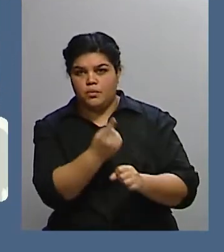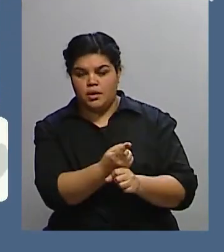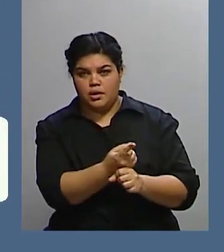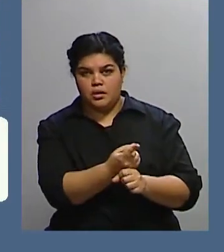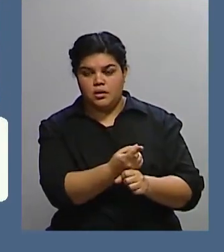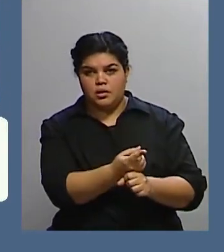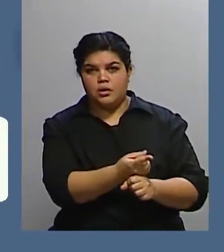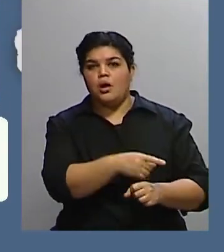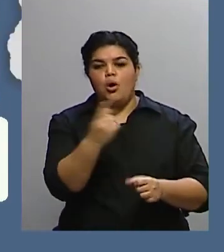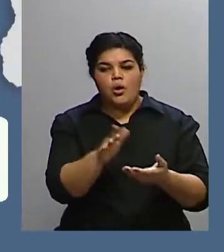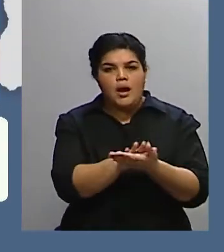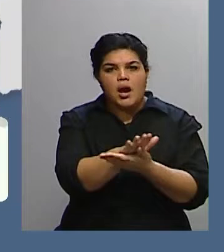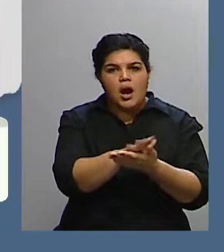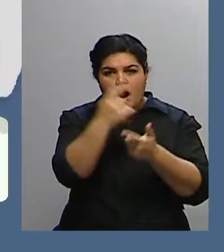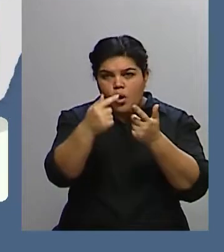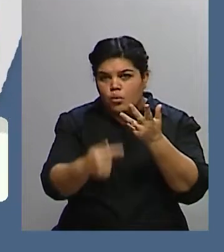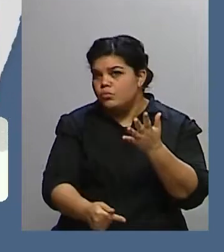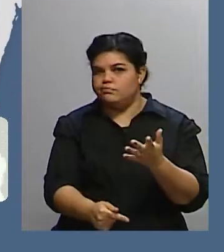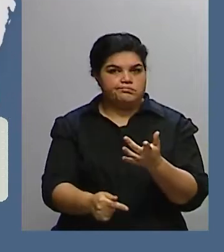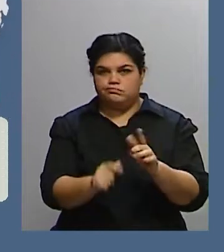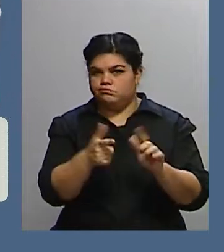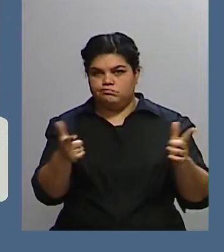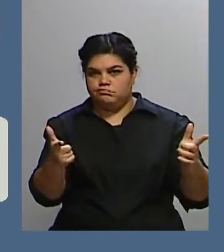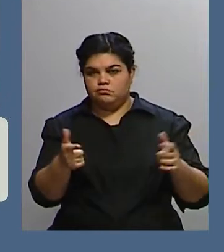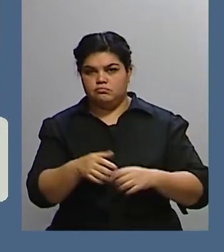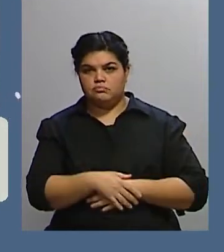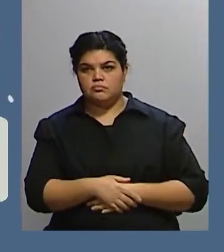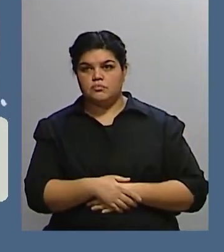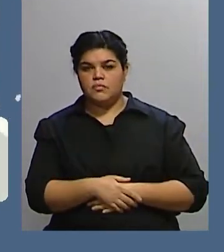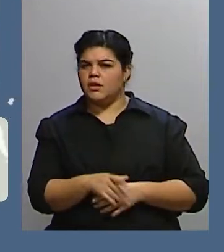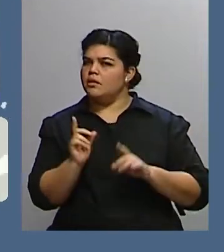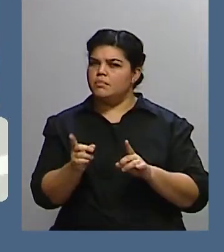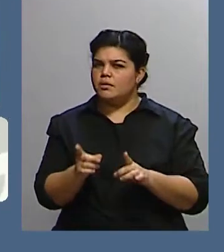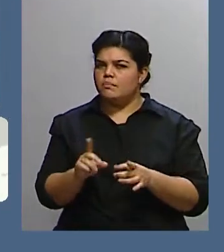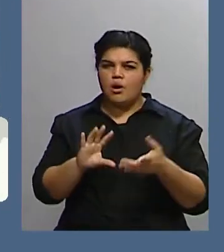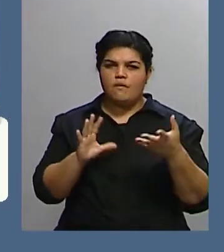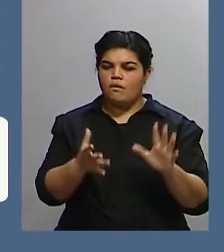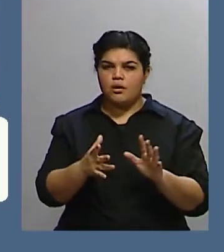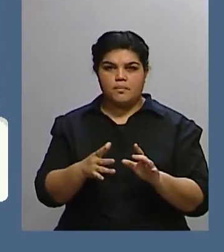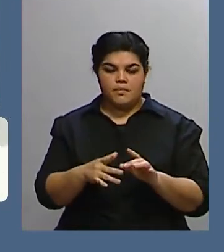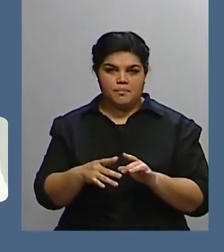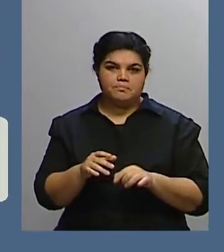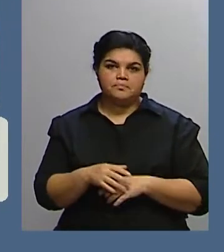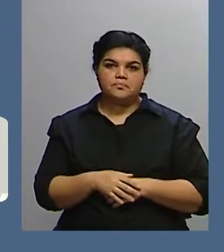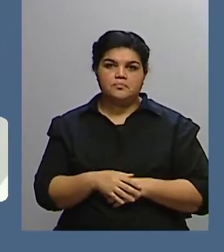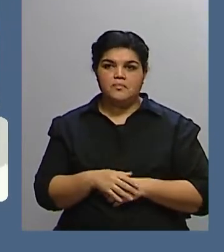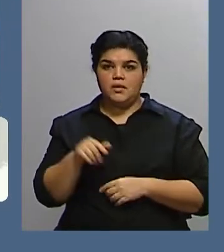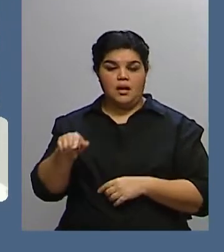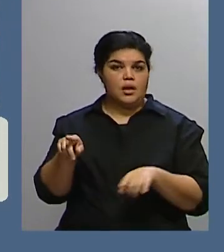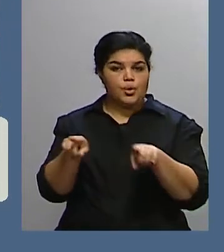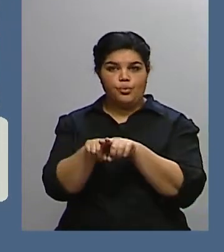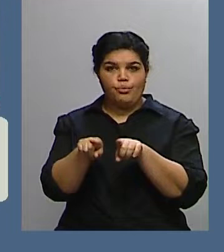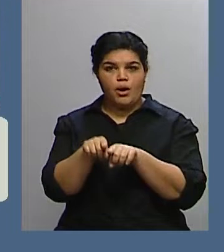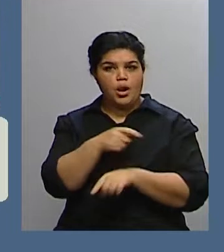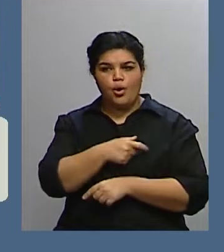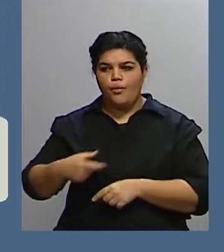resolver las causas de esa violencia. Profesor, y en la misma línea, hablando de por ahí las medidas que ha tomado el